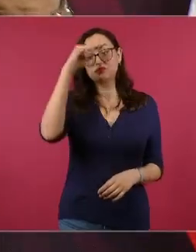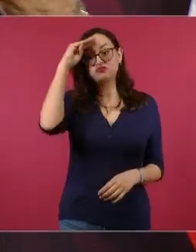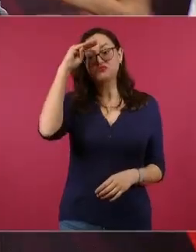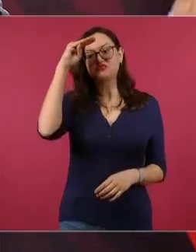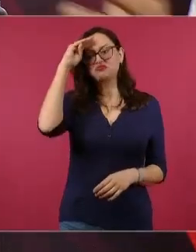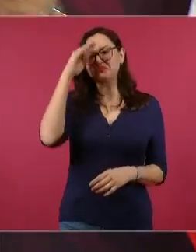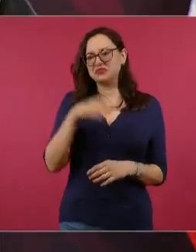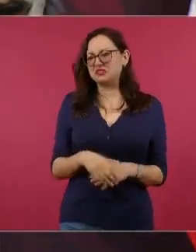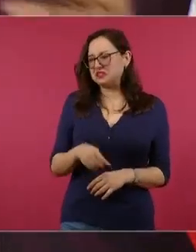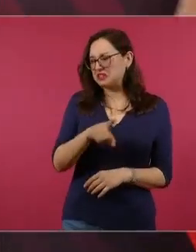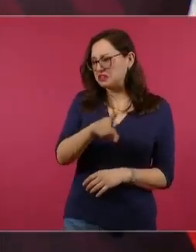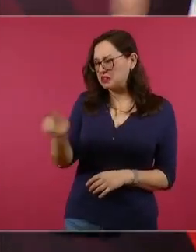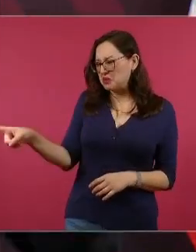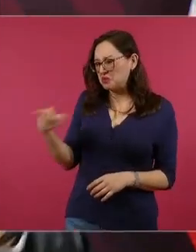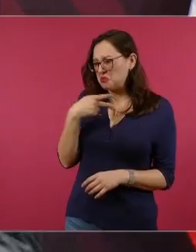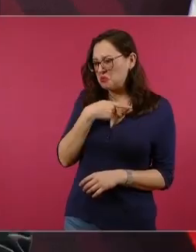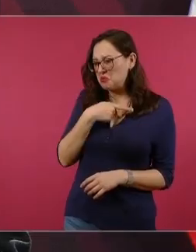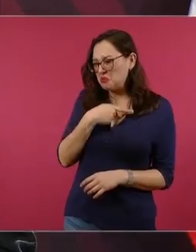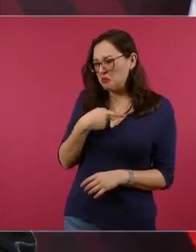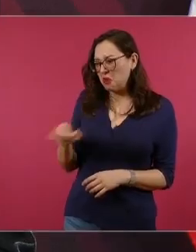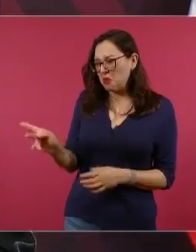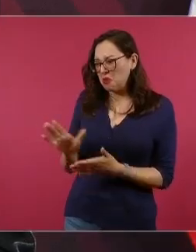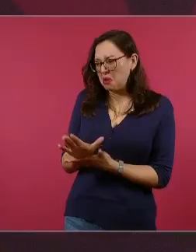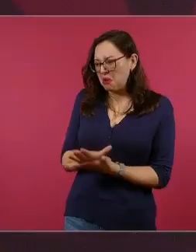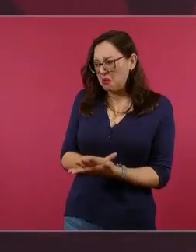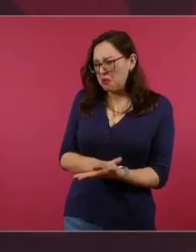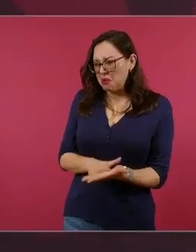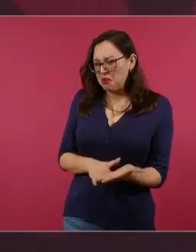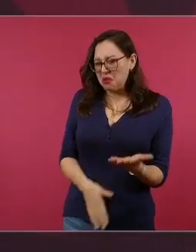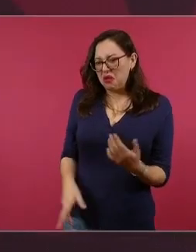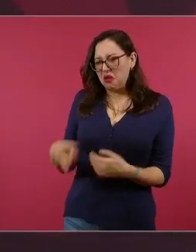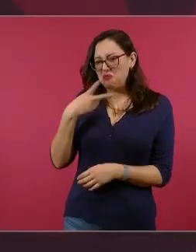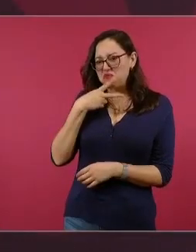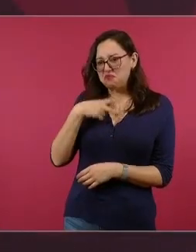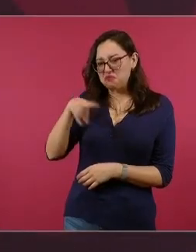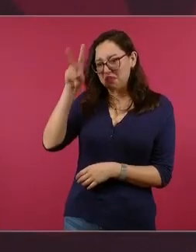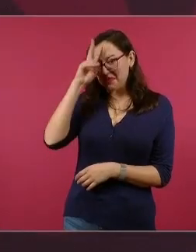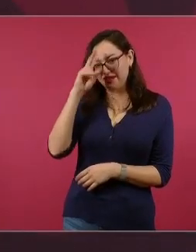humildes, los pobres, eran ignorantes. No,